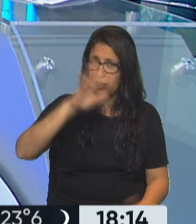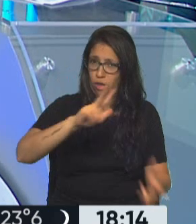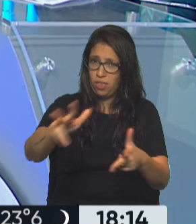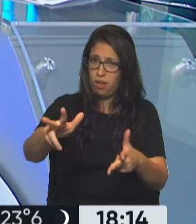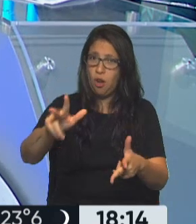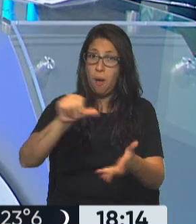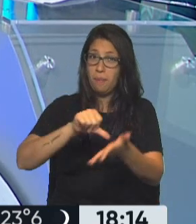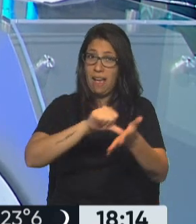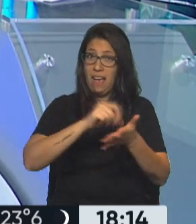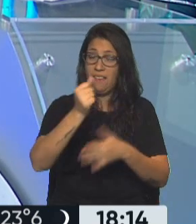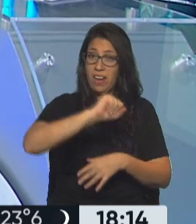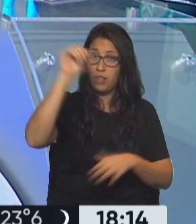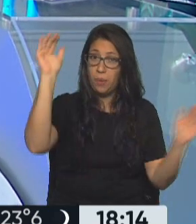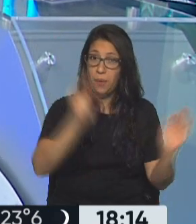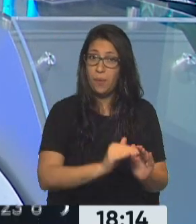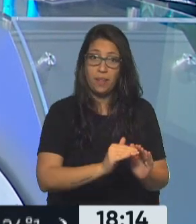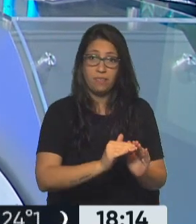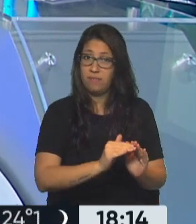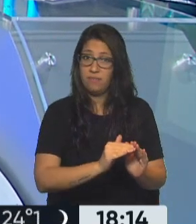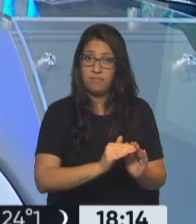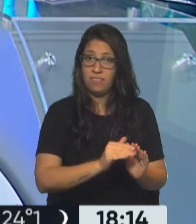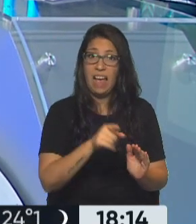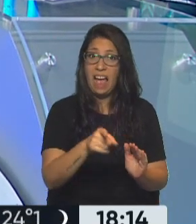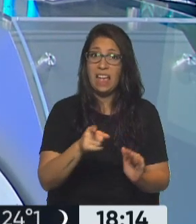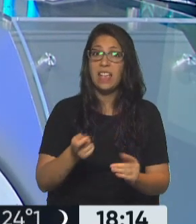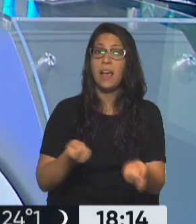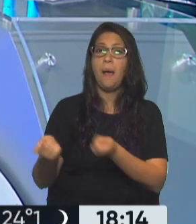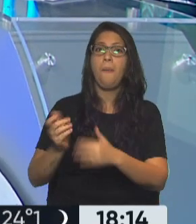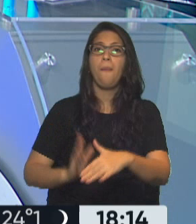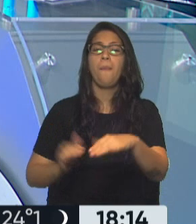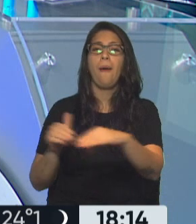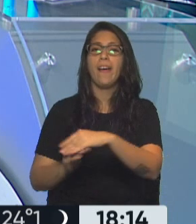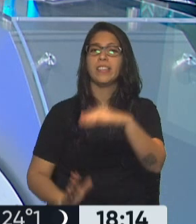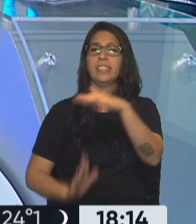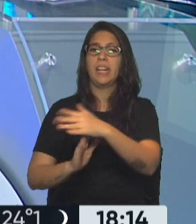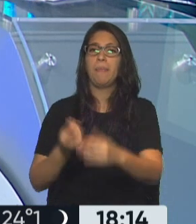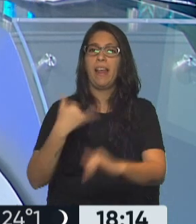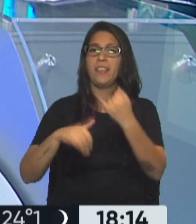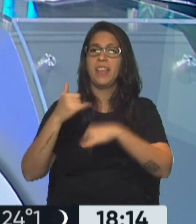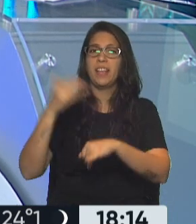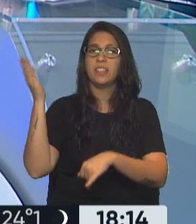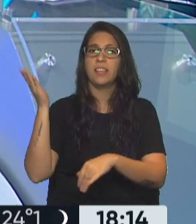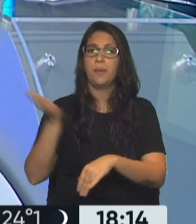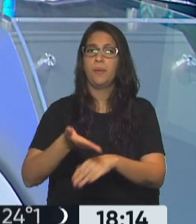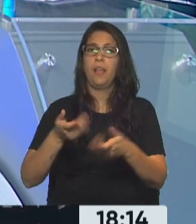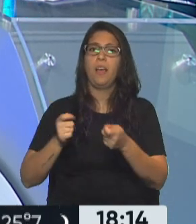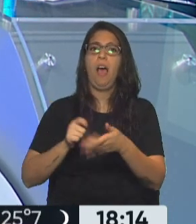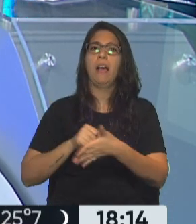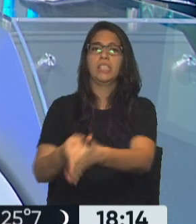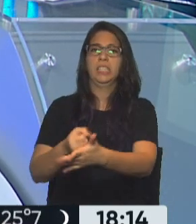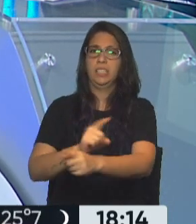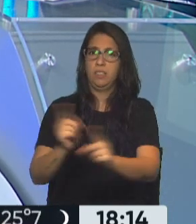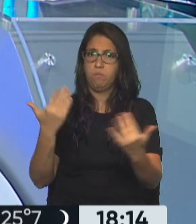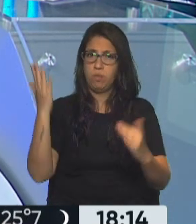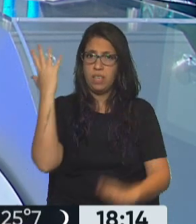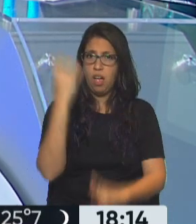países que bajaron la inflación, tampoco se aprieta a los banqueros centrales para que bajen la tasa de interés. Probablemente error del